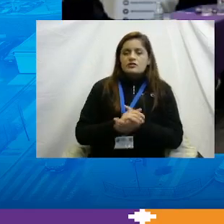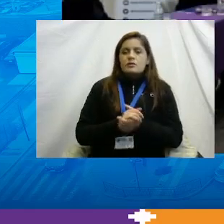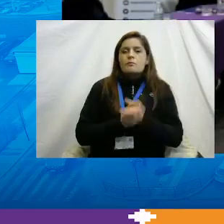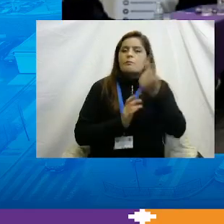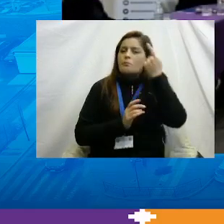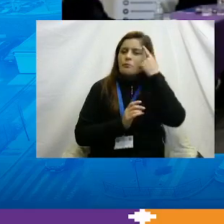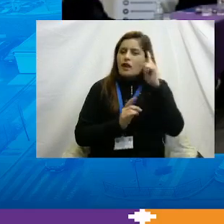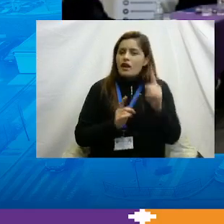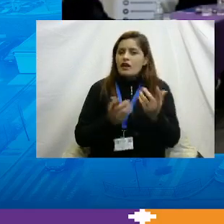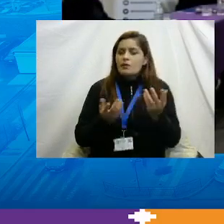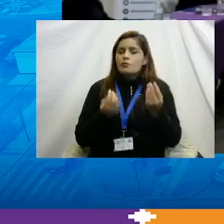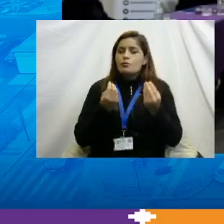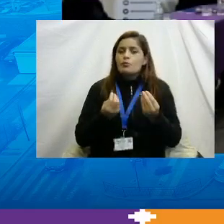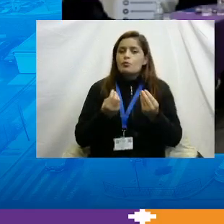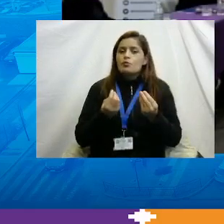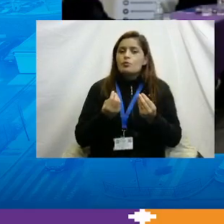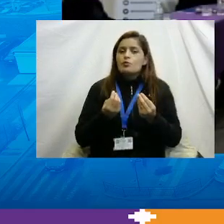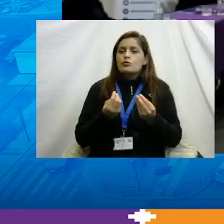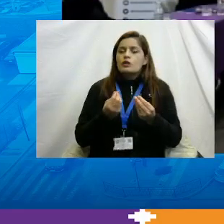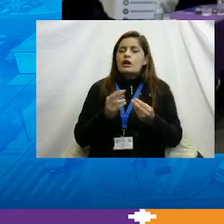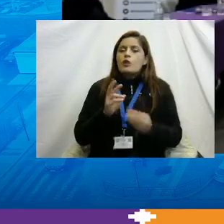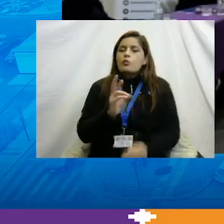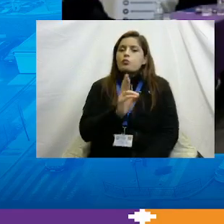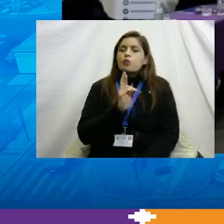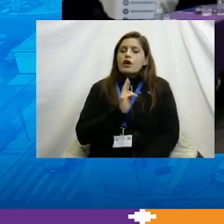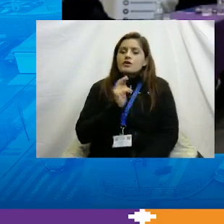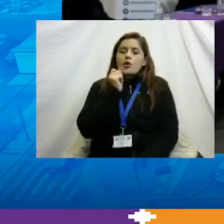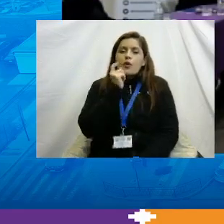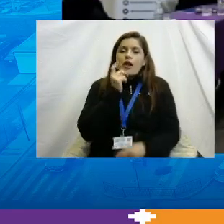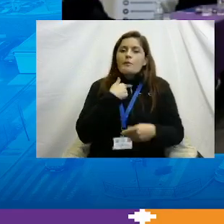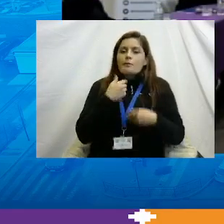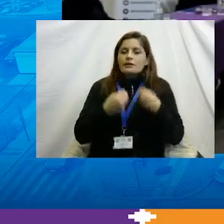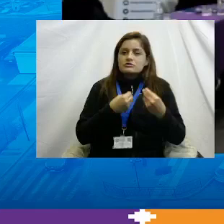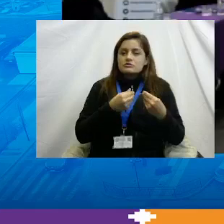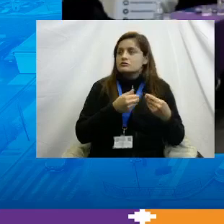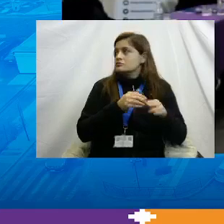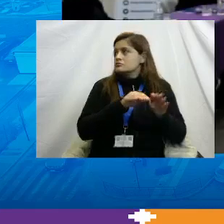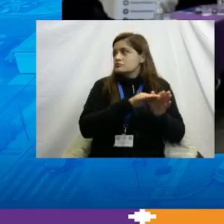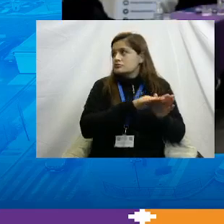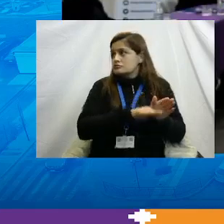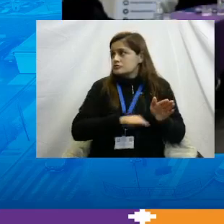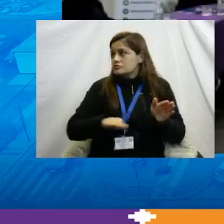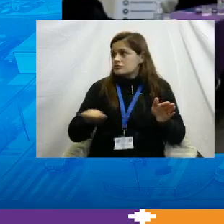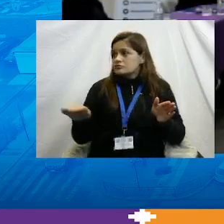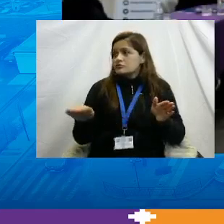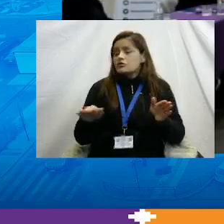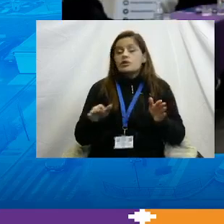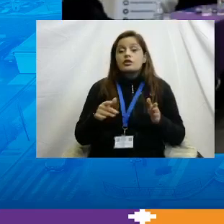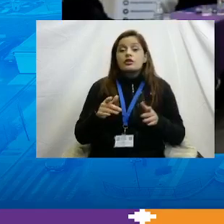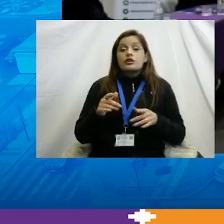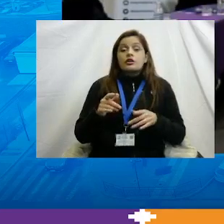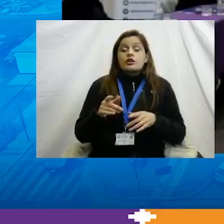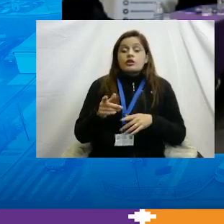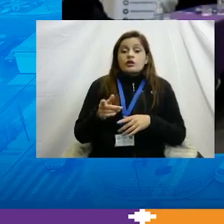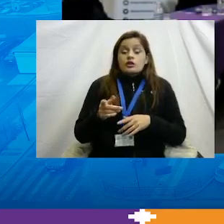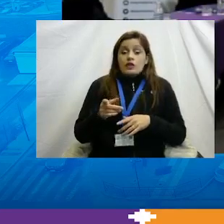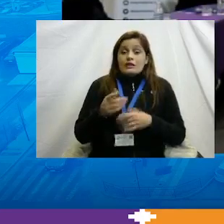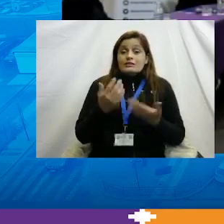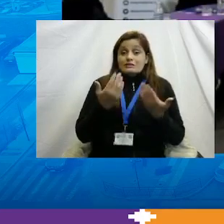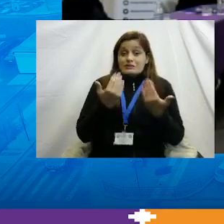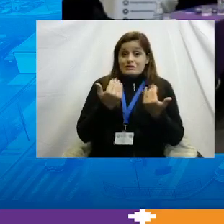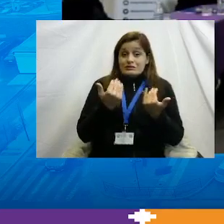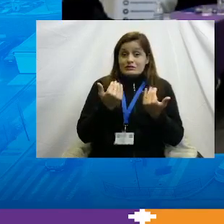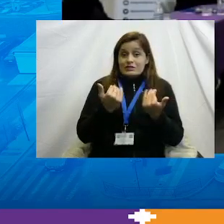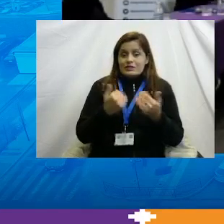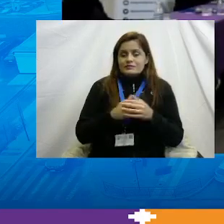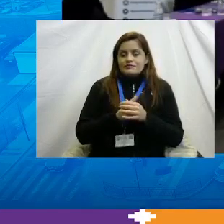para poder lograr obtener respuestas concretas para continuar el proyecto de pavimentación a través de la Glosa 7, ya que es lo que les corresponde por ser camino